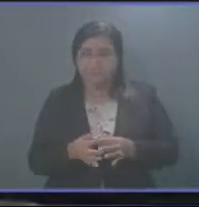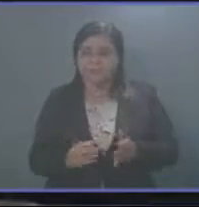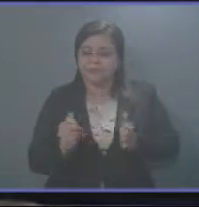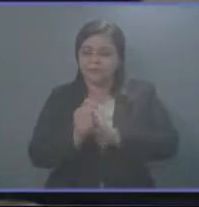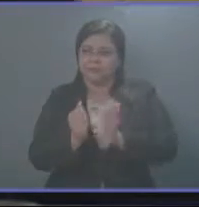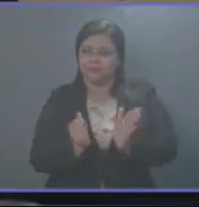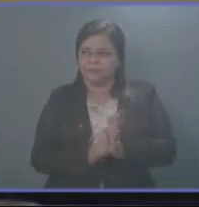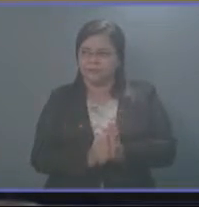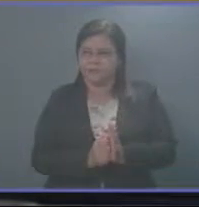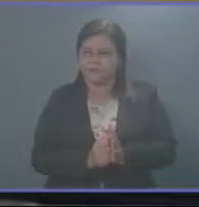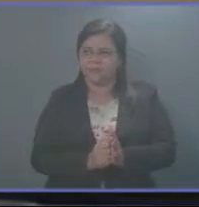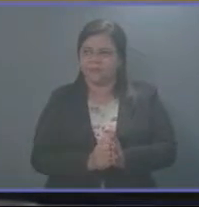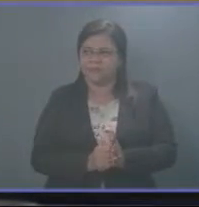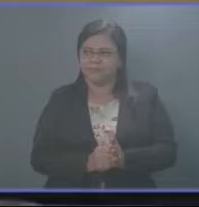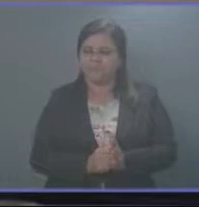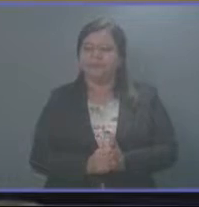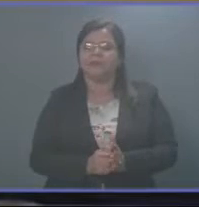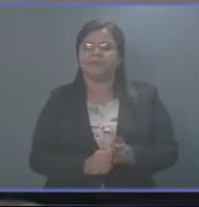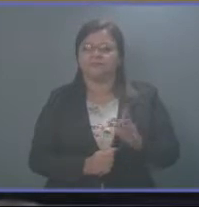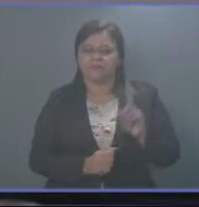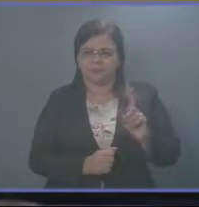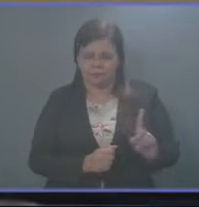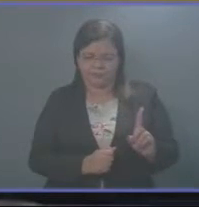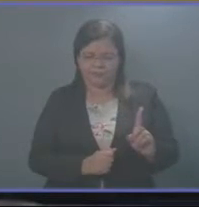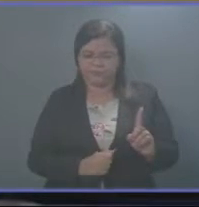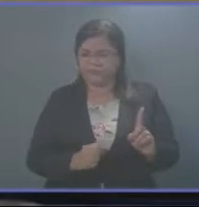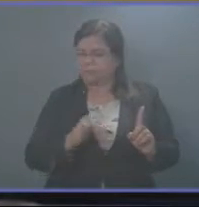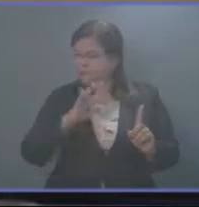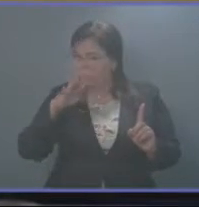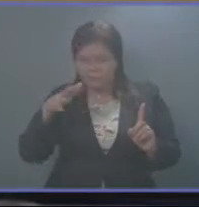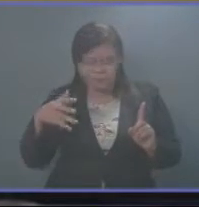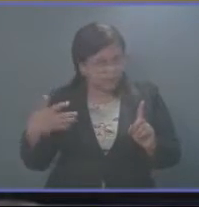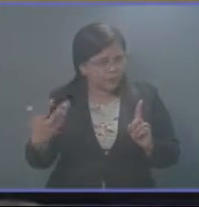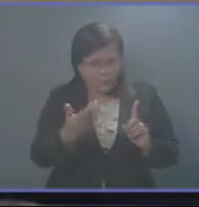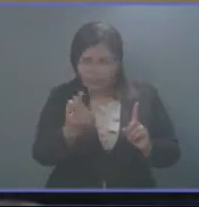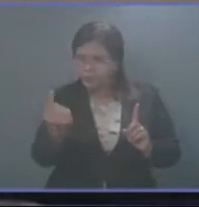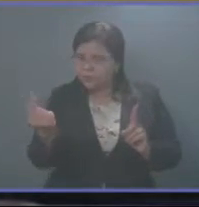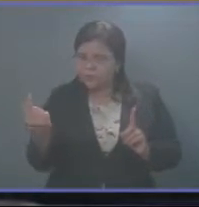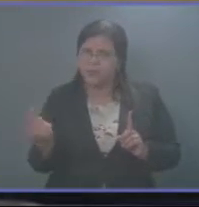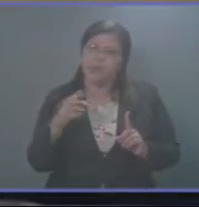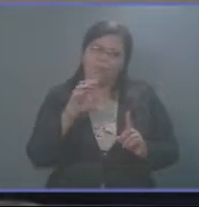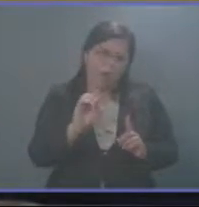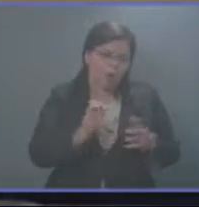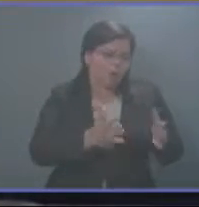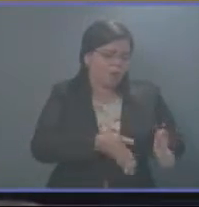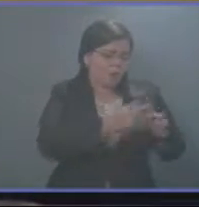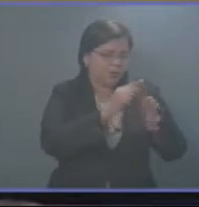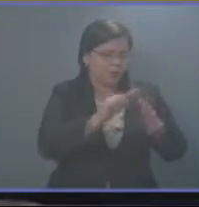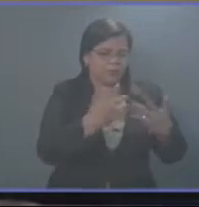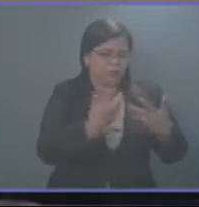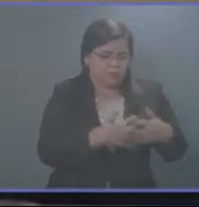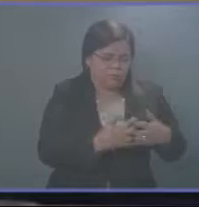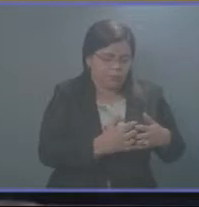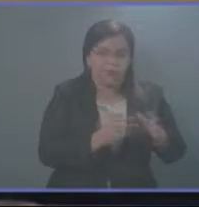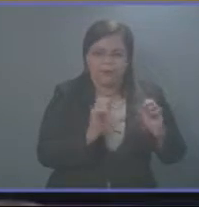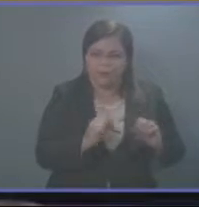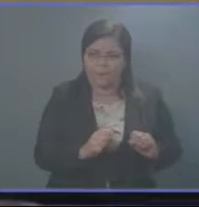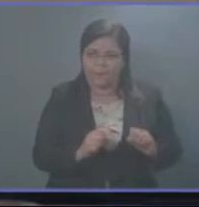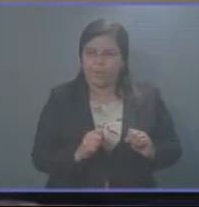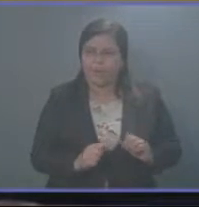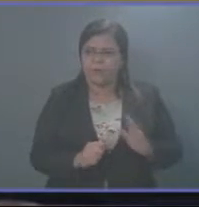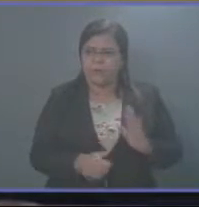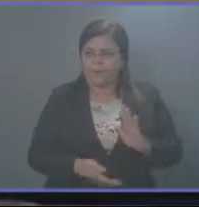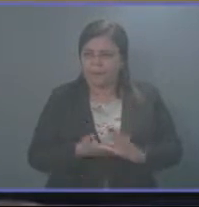Artículo número 1. Toda persona natural o jurídica, asociada o no, que actualmente se encuentre prestando